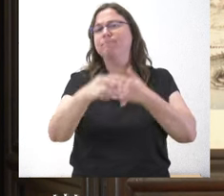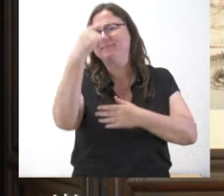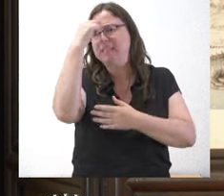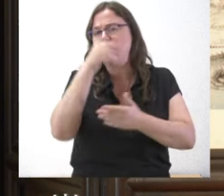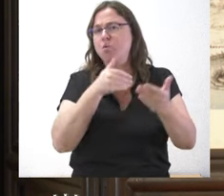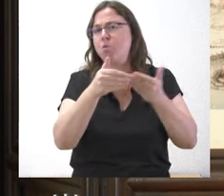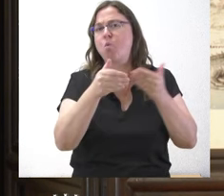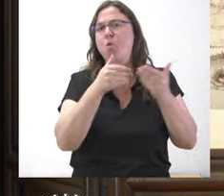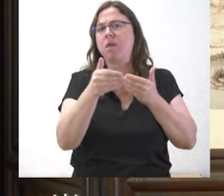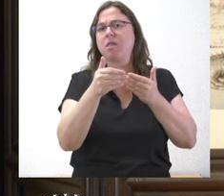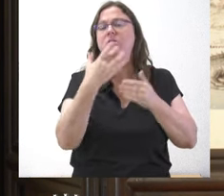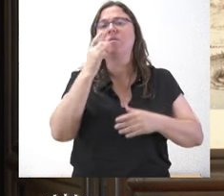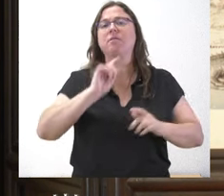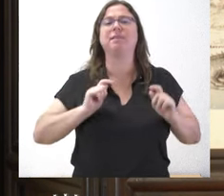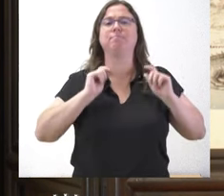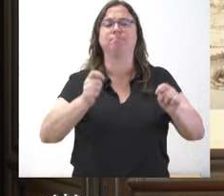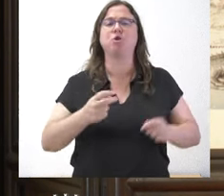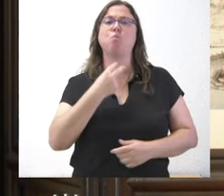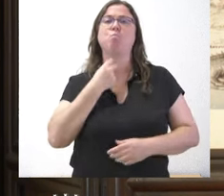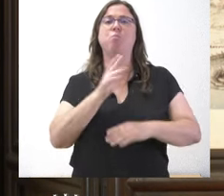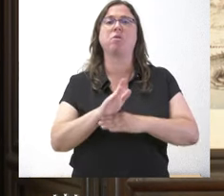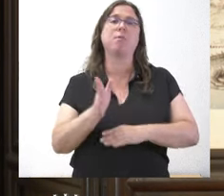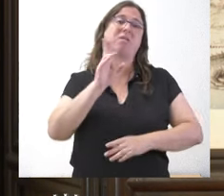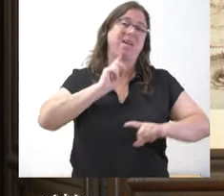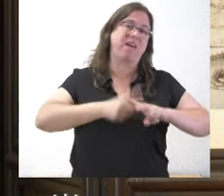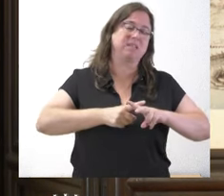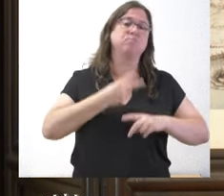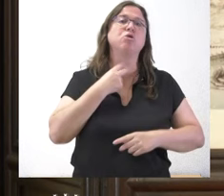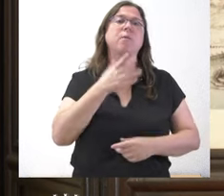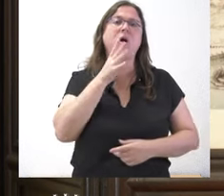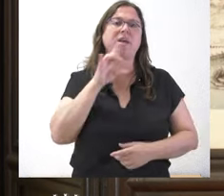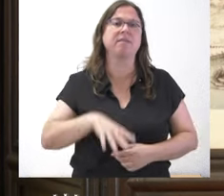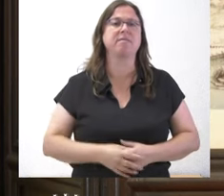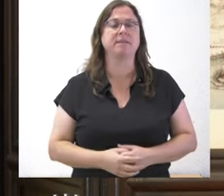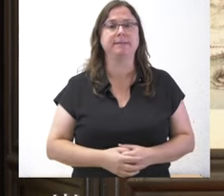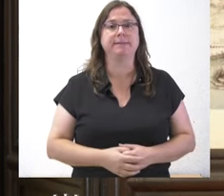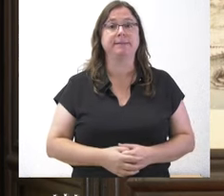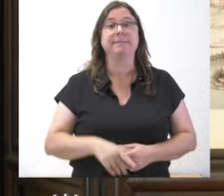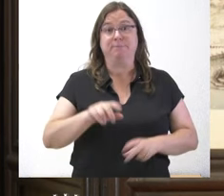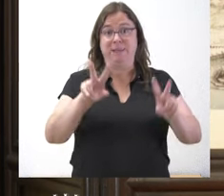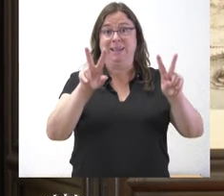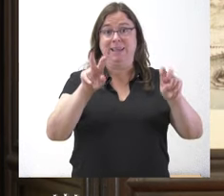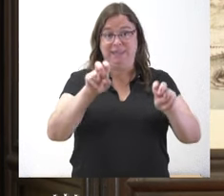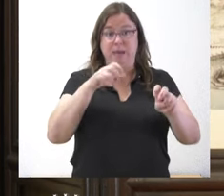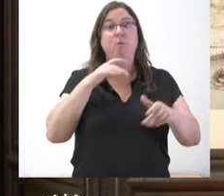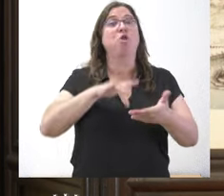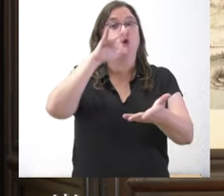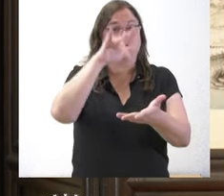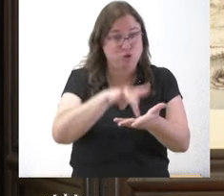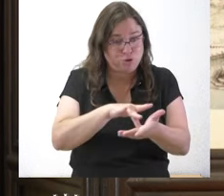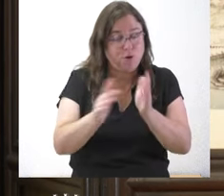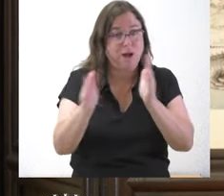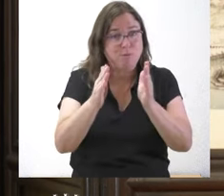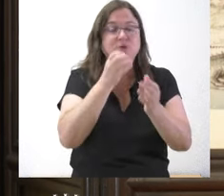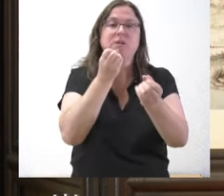eh Pues a quién va a ocupar el puesto del anterior portavoz Pues de ese asunto cuando llegue el momento les